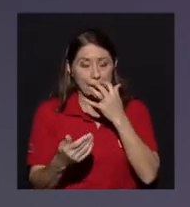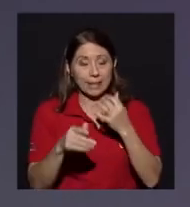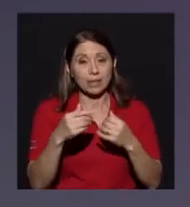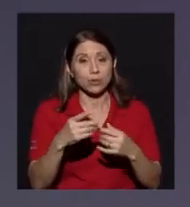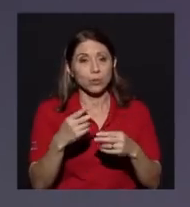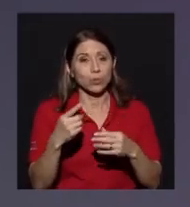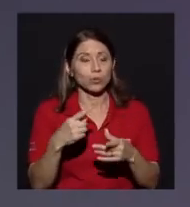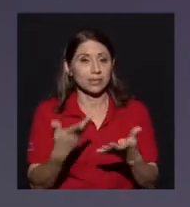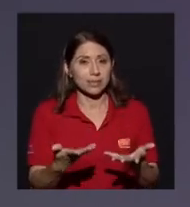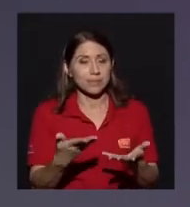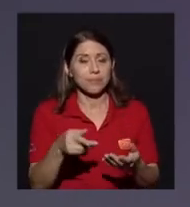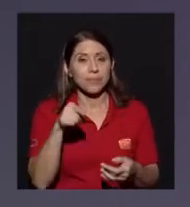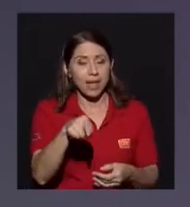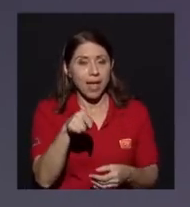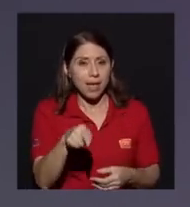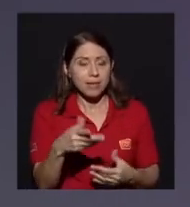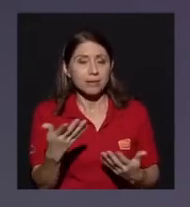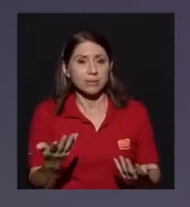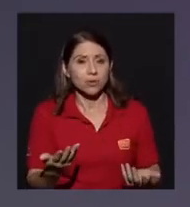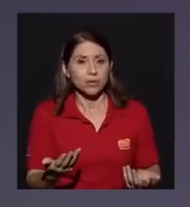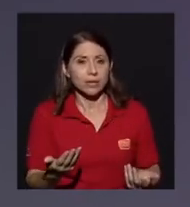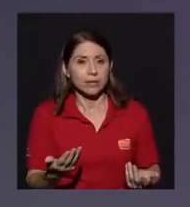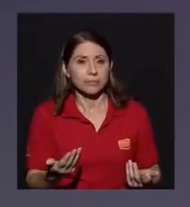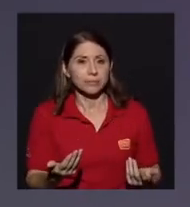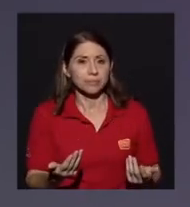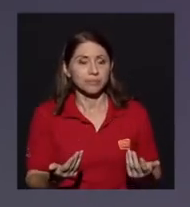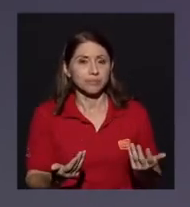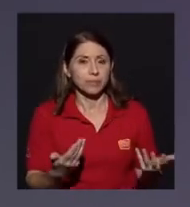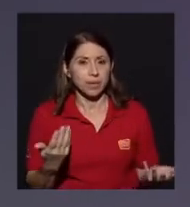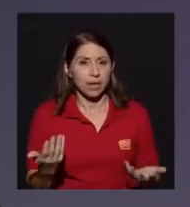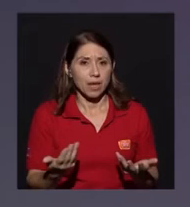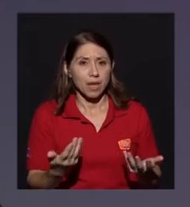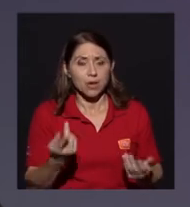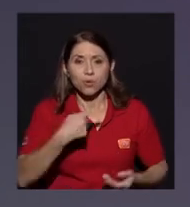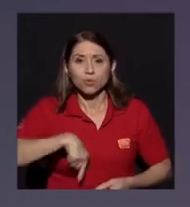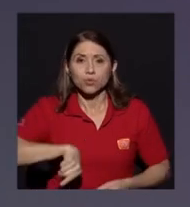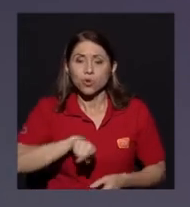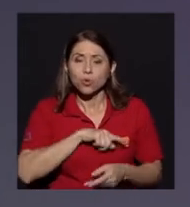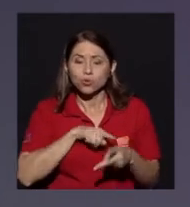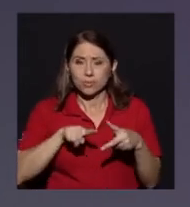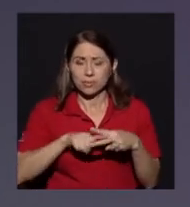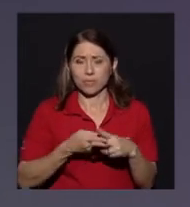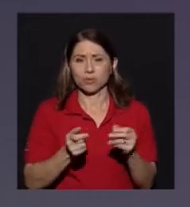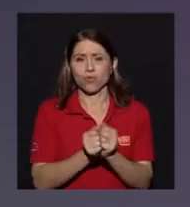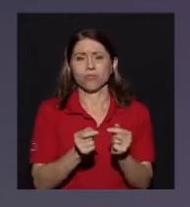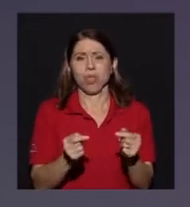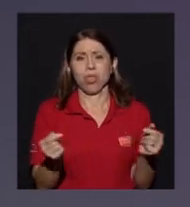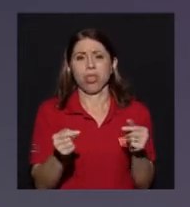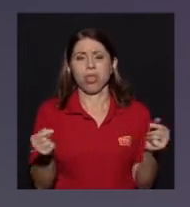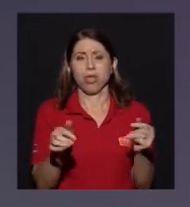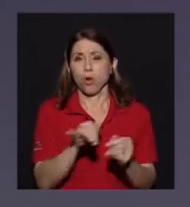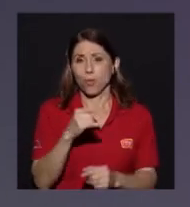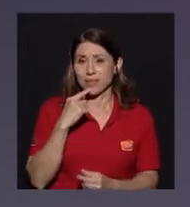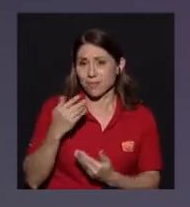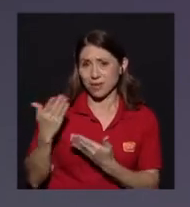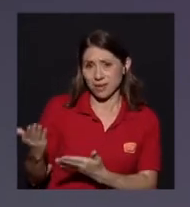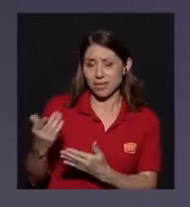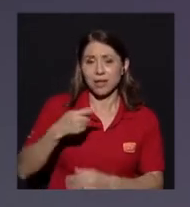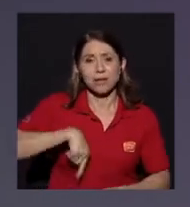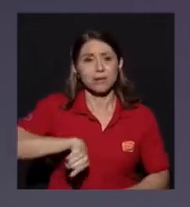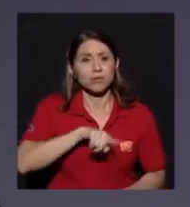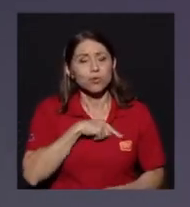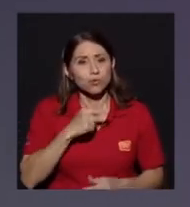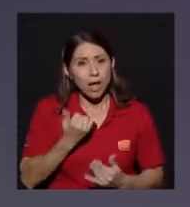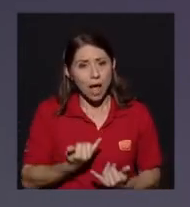ahí es donde donde entramos en una serie de contradicciones pues como dice margarita estamos en un proceso de